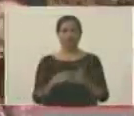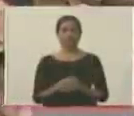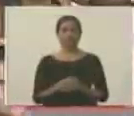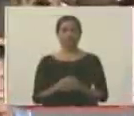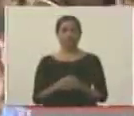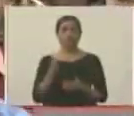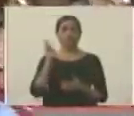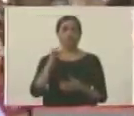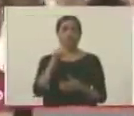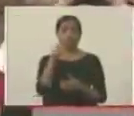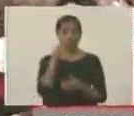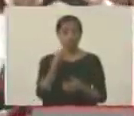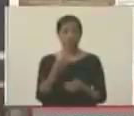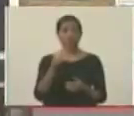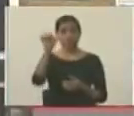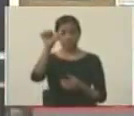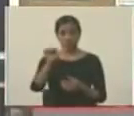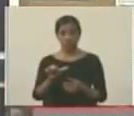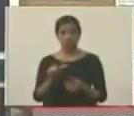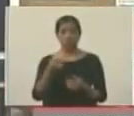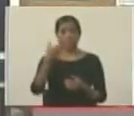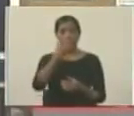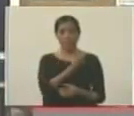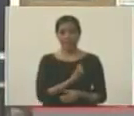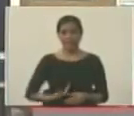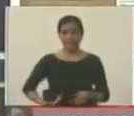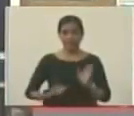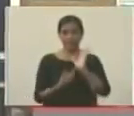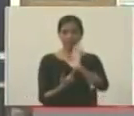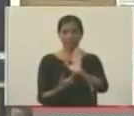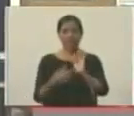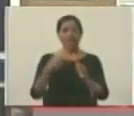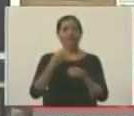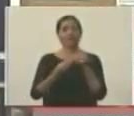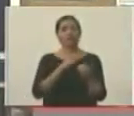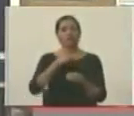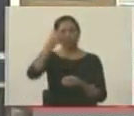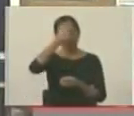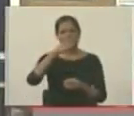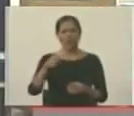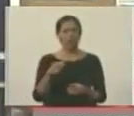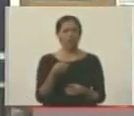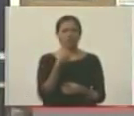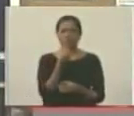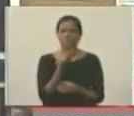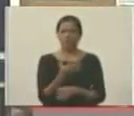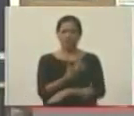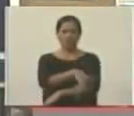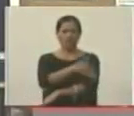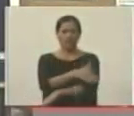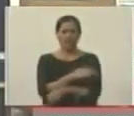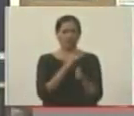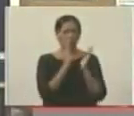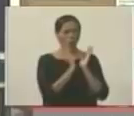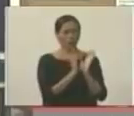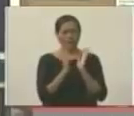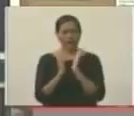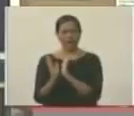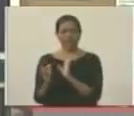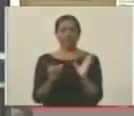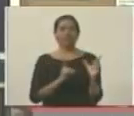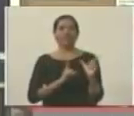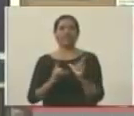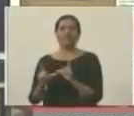Usted lo ha visto, presidente, las demostraciones que ha hecho nuestro pueblo en la calle. Qué pueblo tan noble, organizado, preparado,